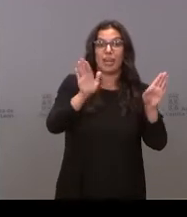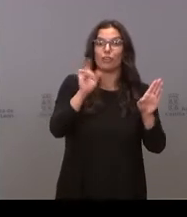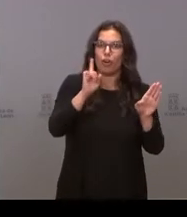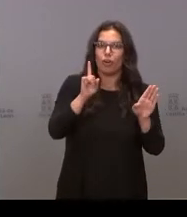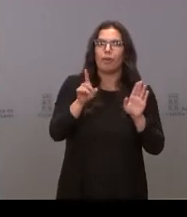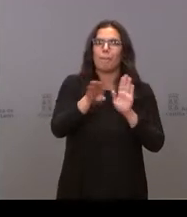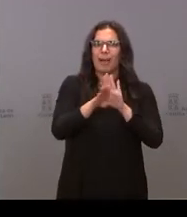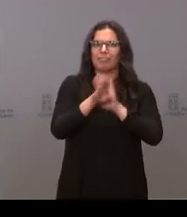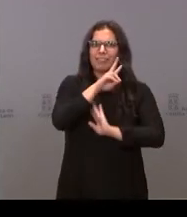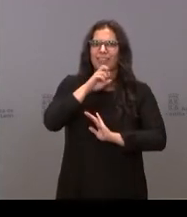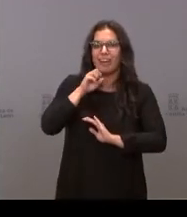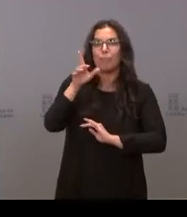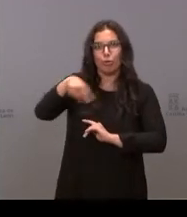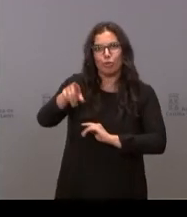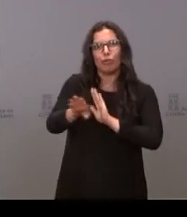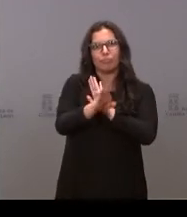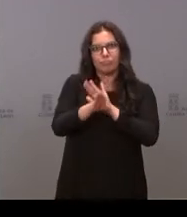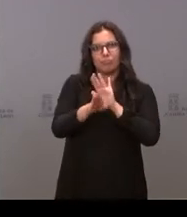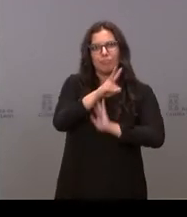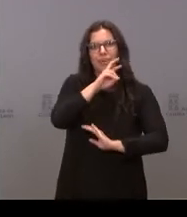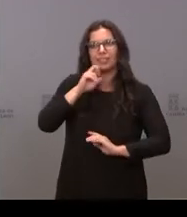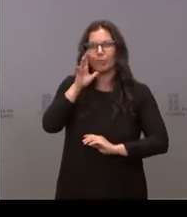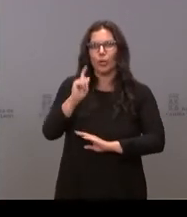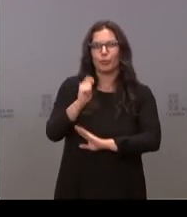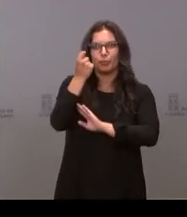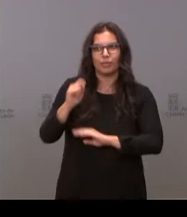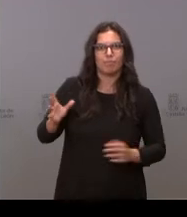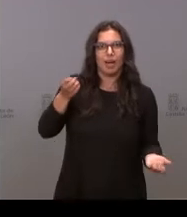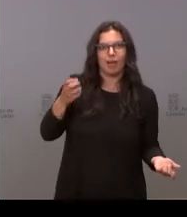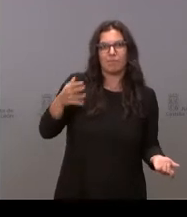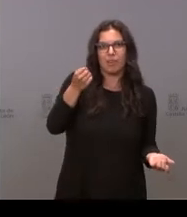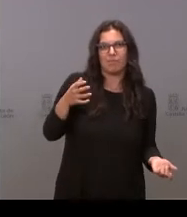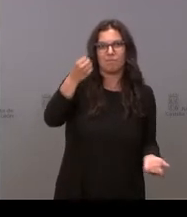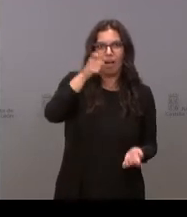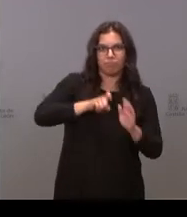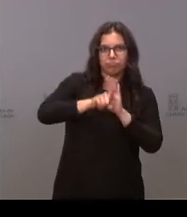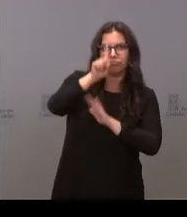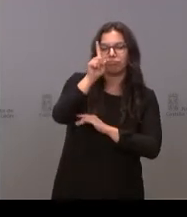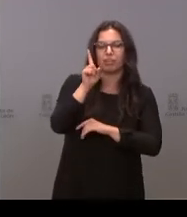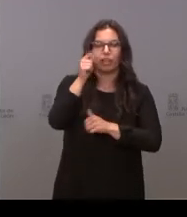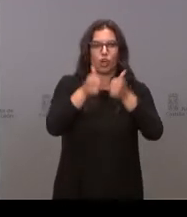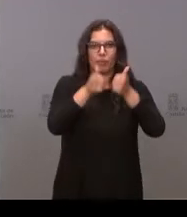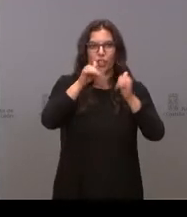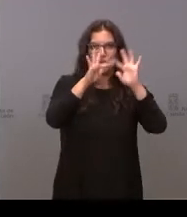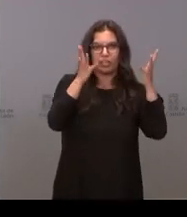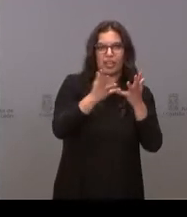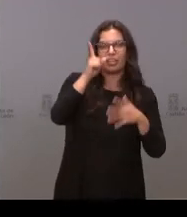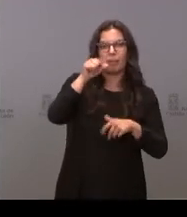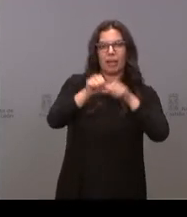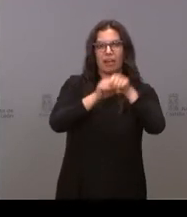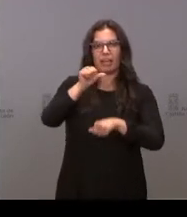manteniendo, porque seguís estando en lo más alto, no solo ya en estas competiciones internacionales, sino en la Liga ACB